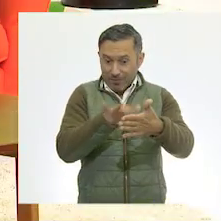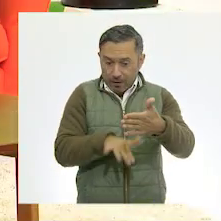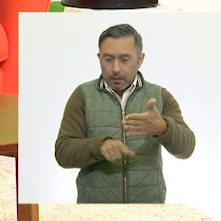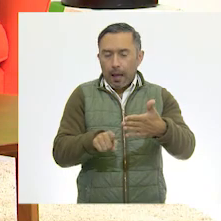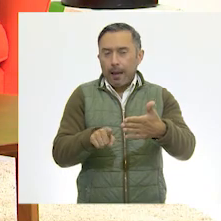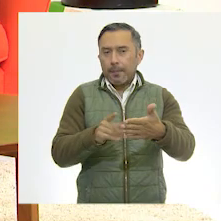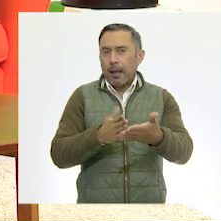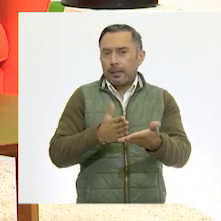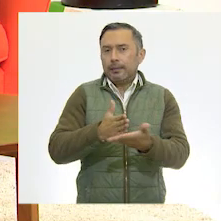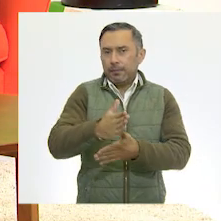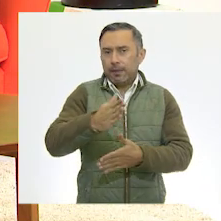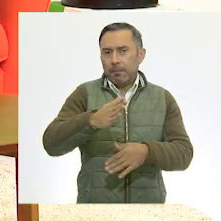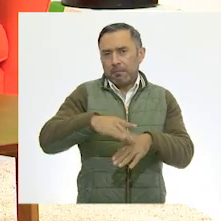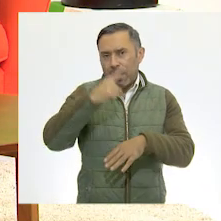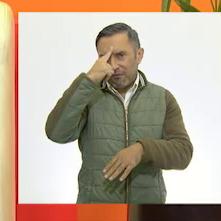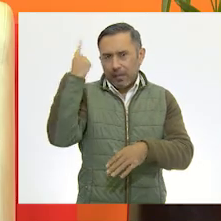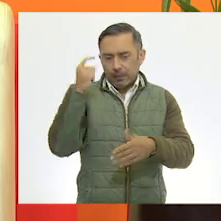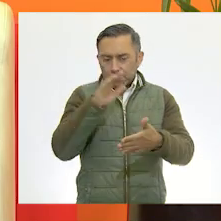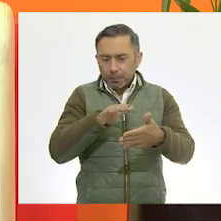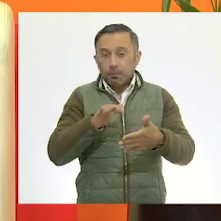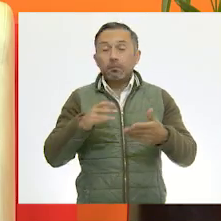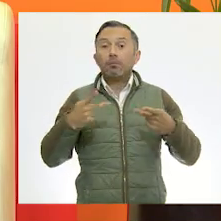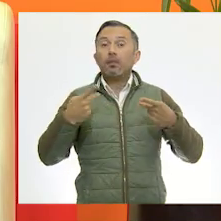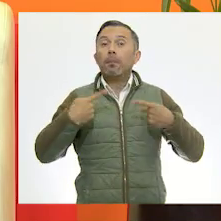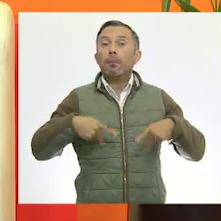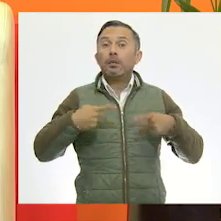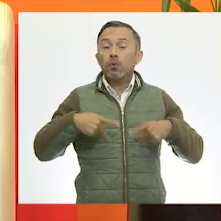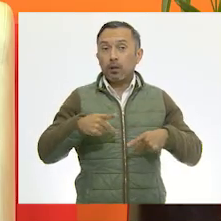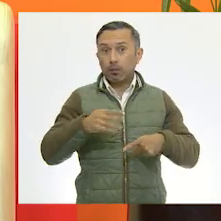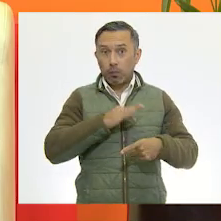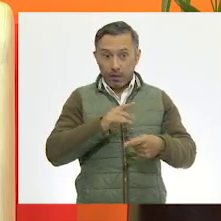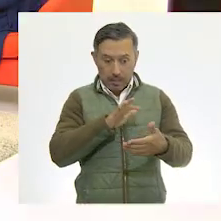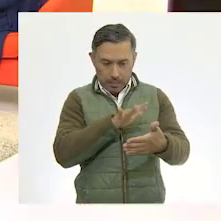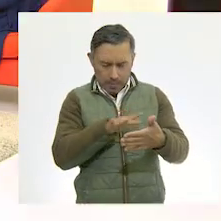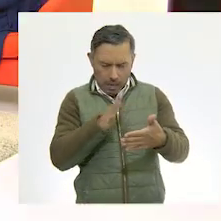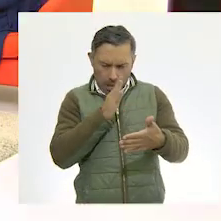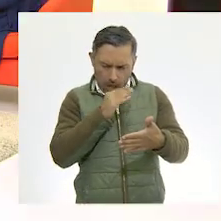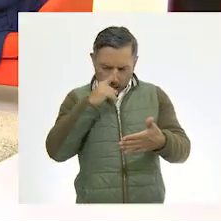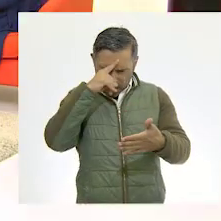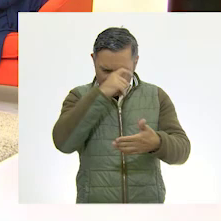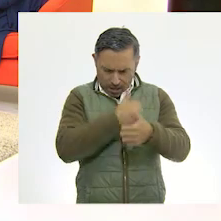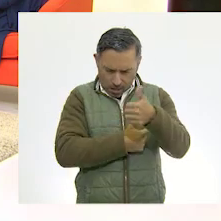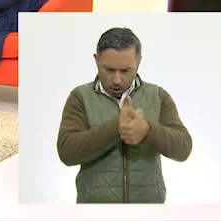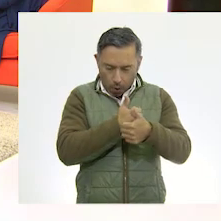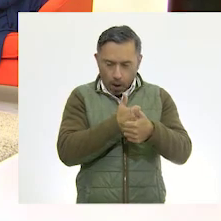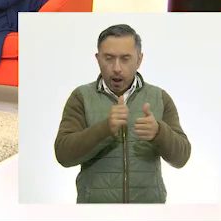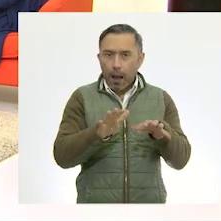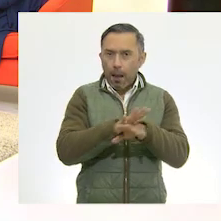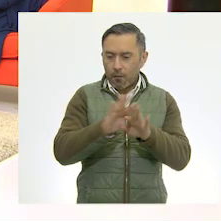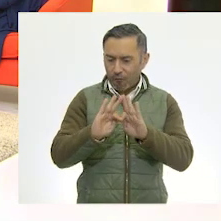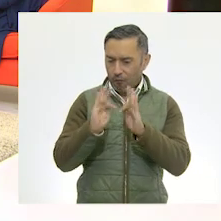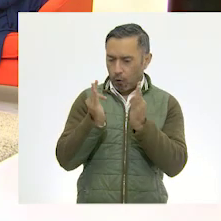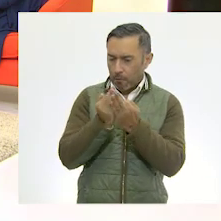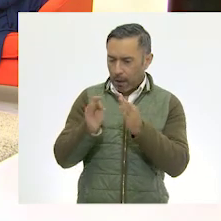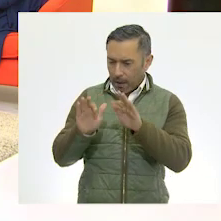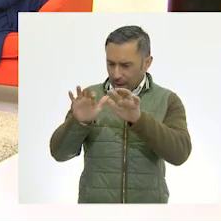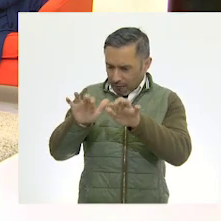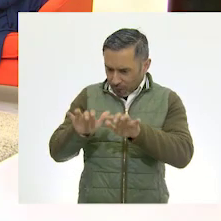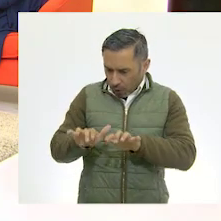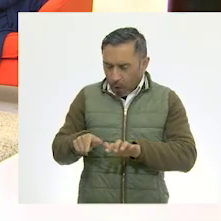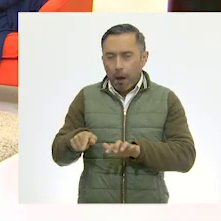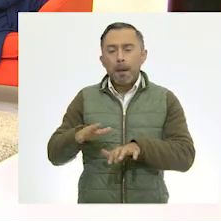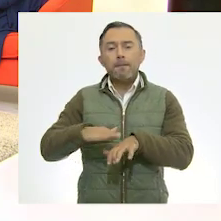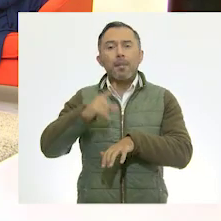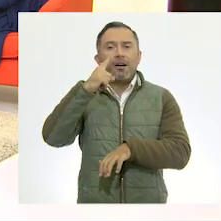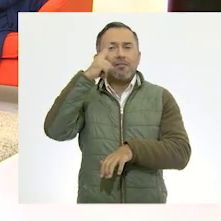algún tipo de limitación para el texto escrito poder acceder a esa información de una mejor manera. Principalmente la